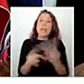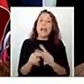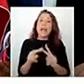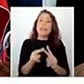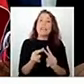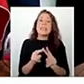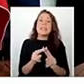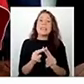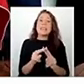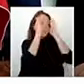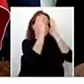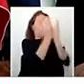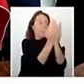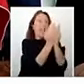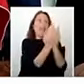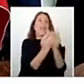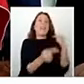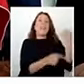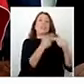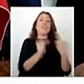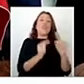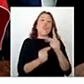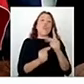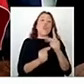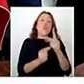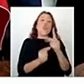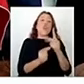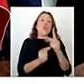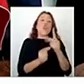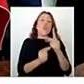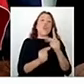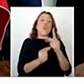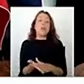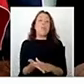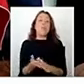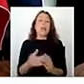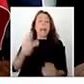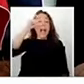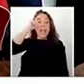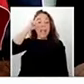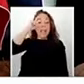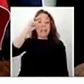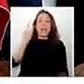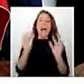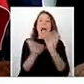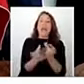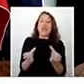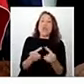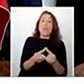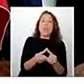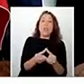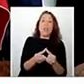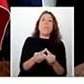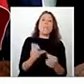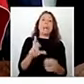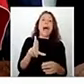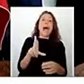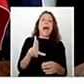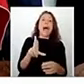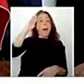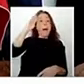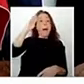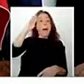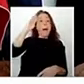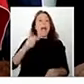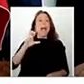historia, invisibilizando aquello que los pone en evidencia. Por ejemplo, que Salvador Allende se rodeaba de un grupo paramilitar armado llamado GAP, o que el dictador Fidel Castro